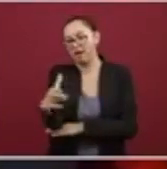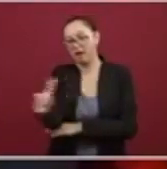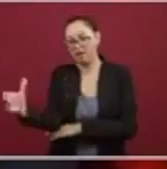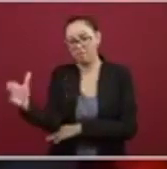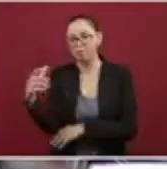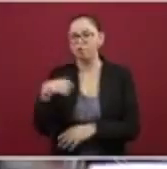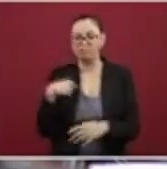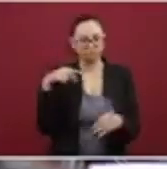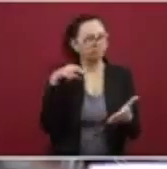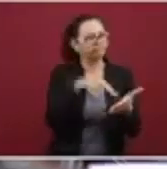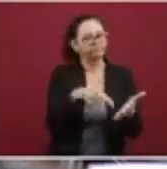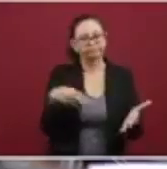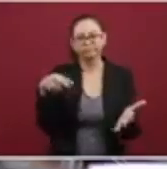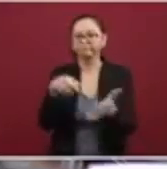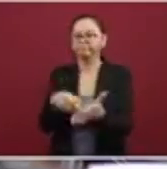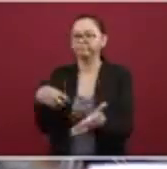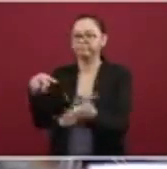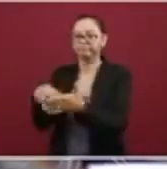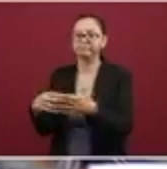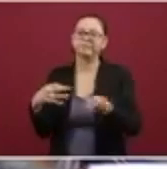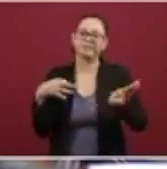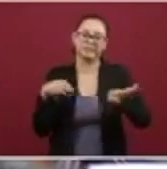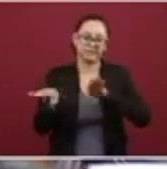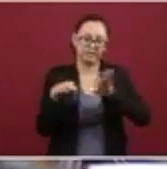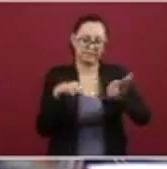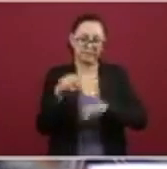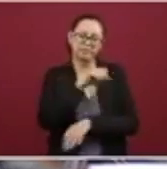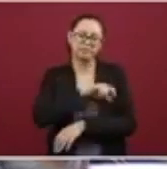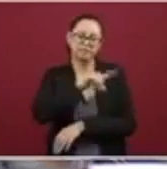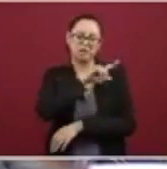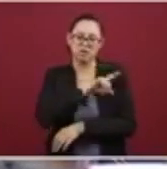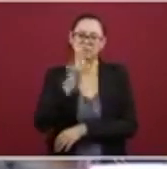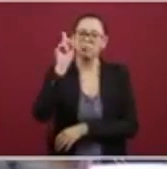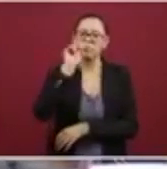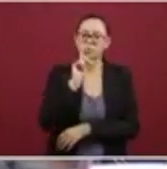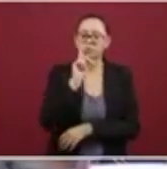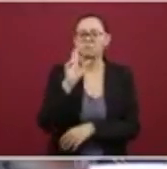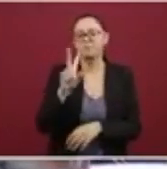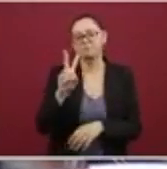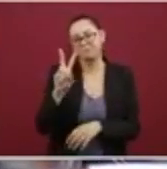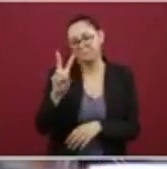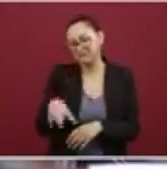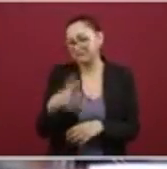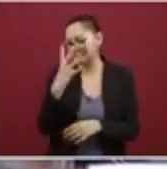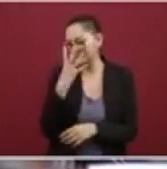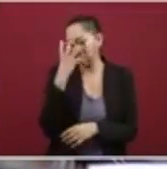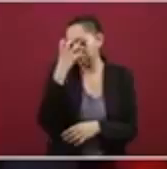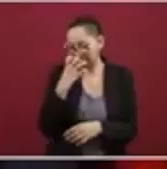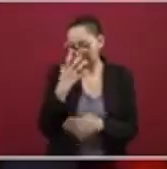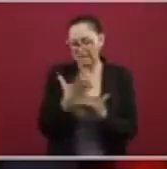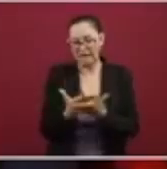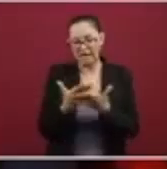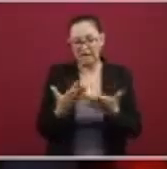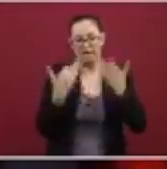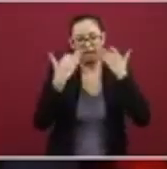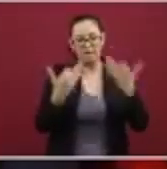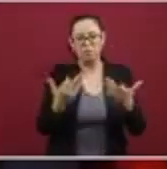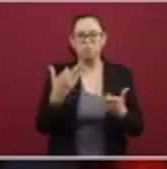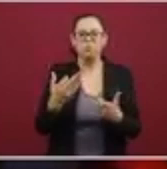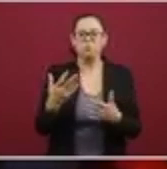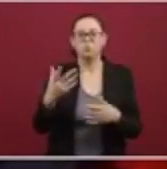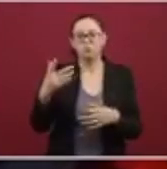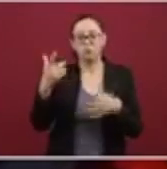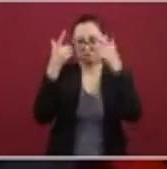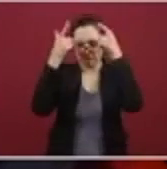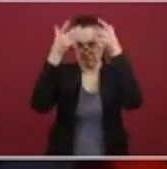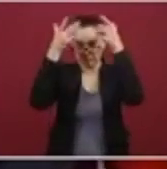Nosotros trabajamos por la salud de las mujeres. Es muy triste y me ha tocado ver. Hoy dirijo el grupo de enfermería,